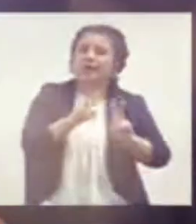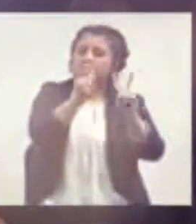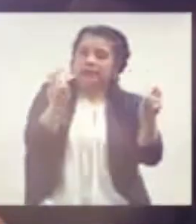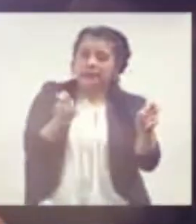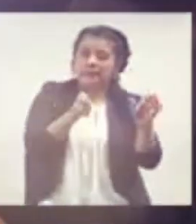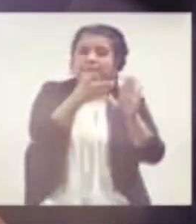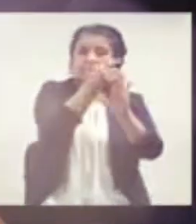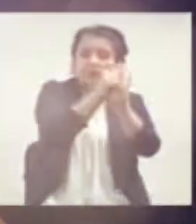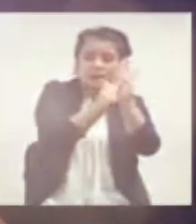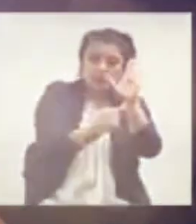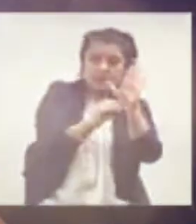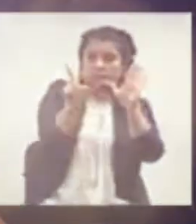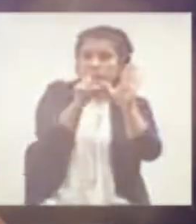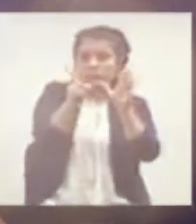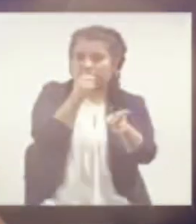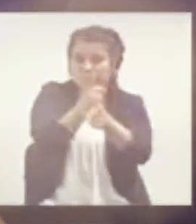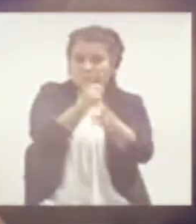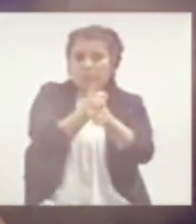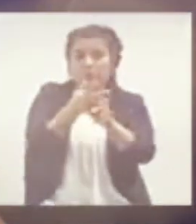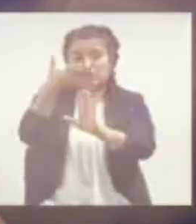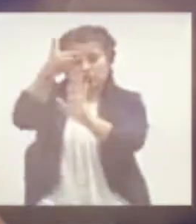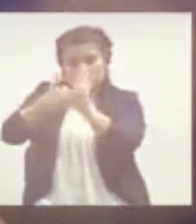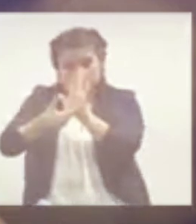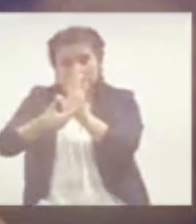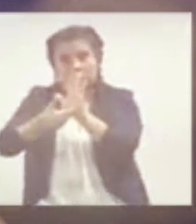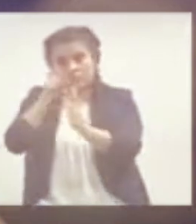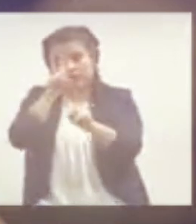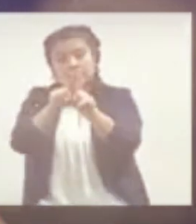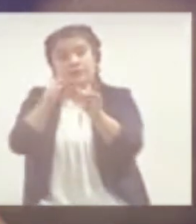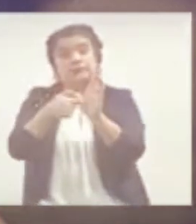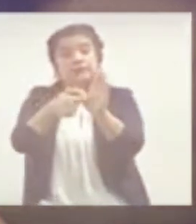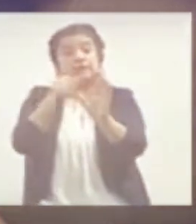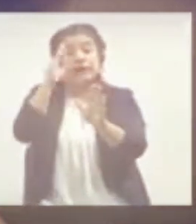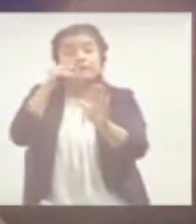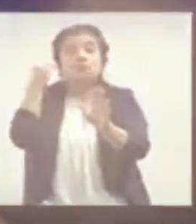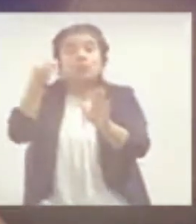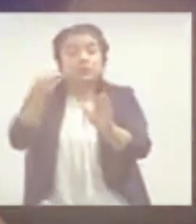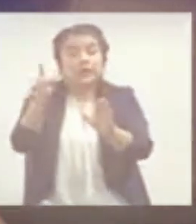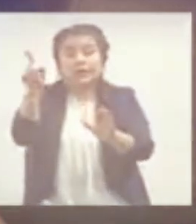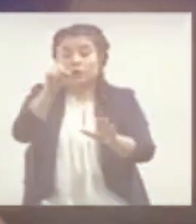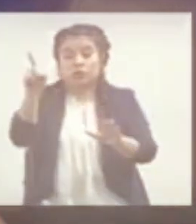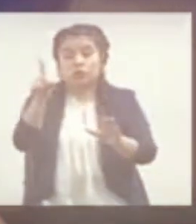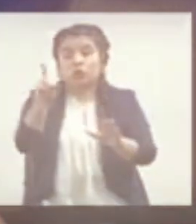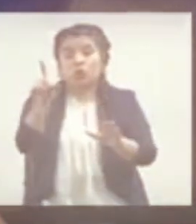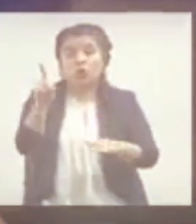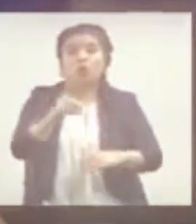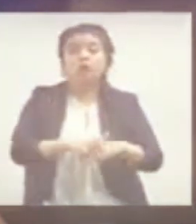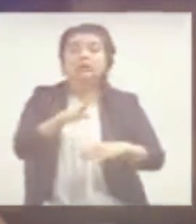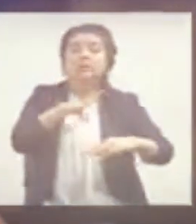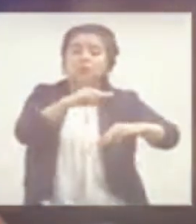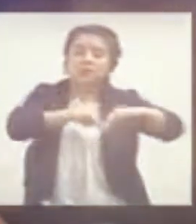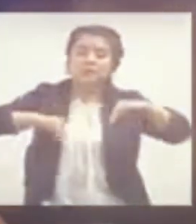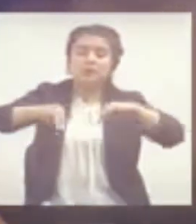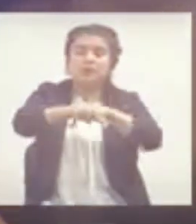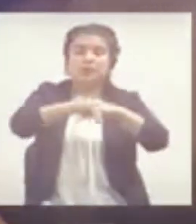articulado, no es consecuente con la exposición de motivos presentados, porque si bien no hay una modificación en